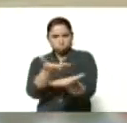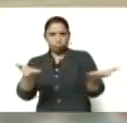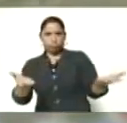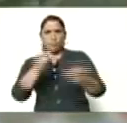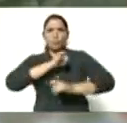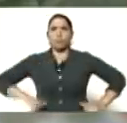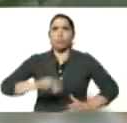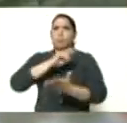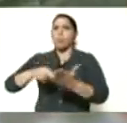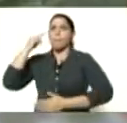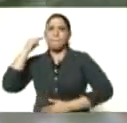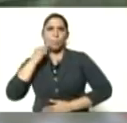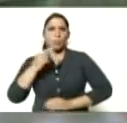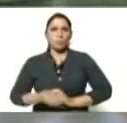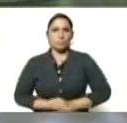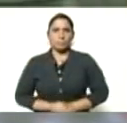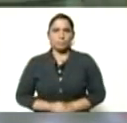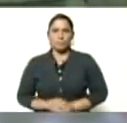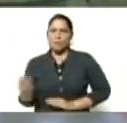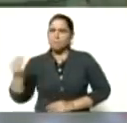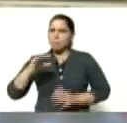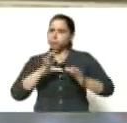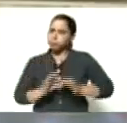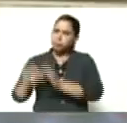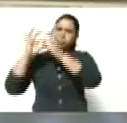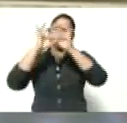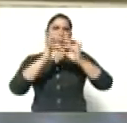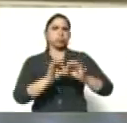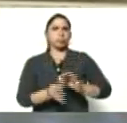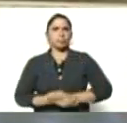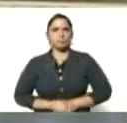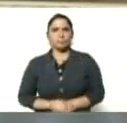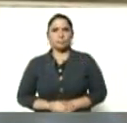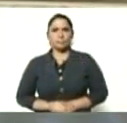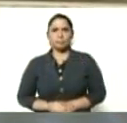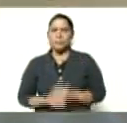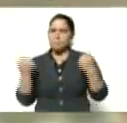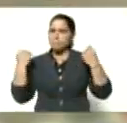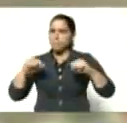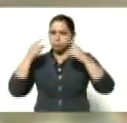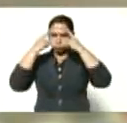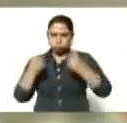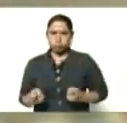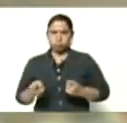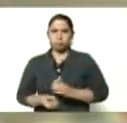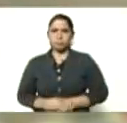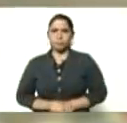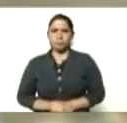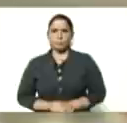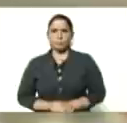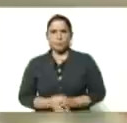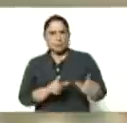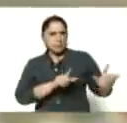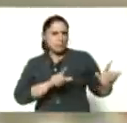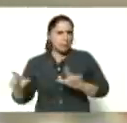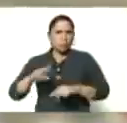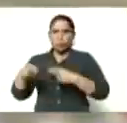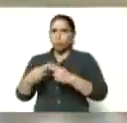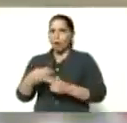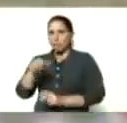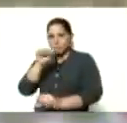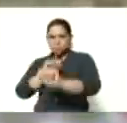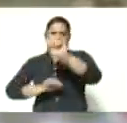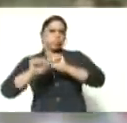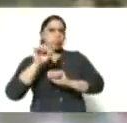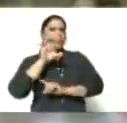Fuerza Armada Nacional Bolivariana, más unida que nunca, más preparada que nunca y más lista que nunca para la defensa